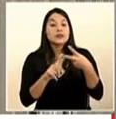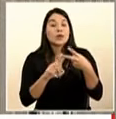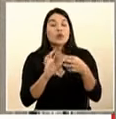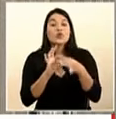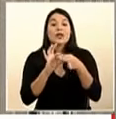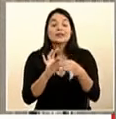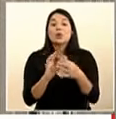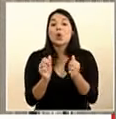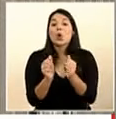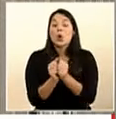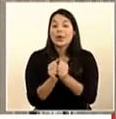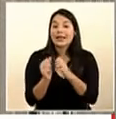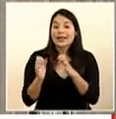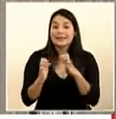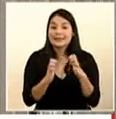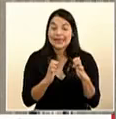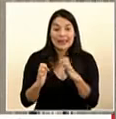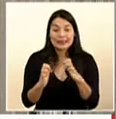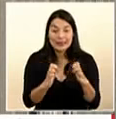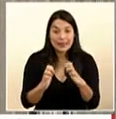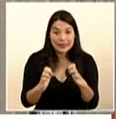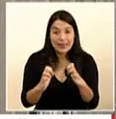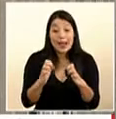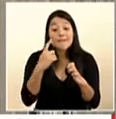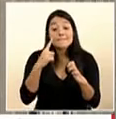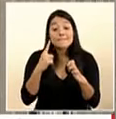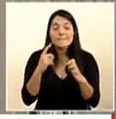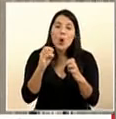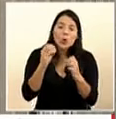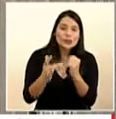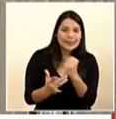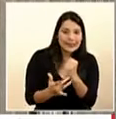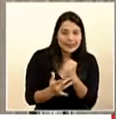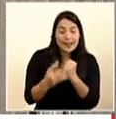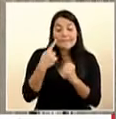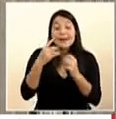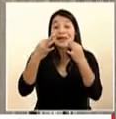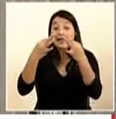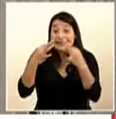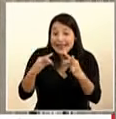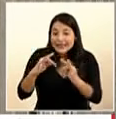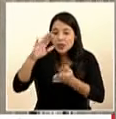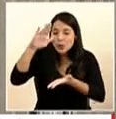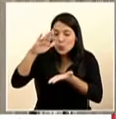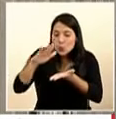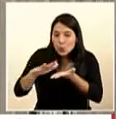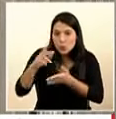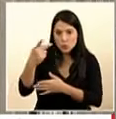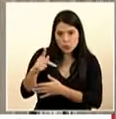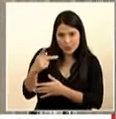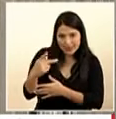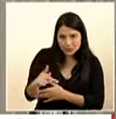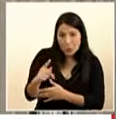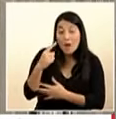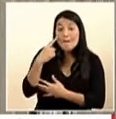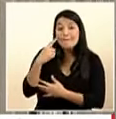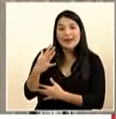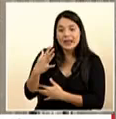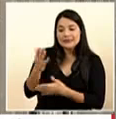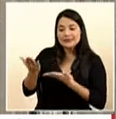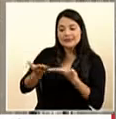estrategia para tratar de minimizar el riesgo de que los servicios servicios no queden diezmados